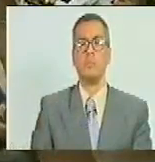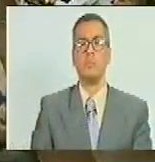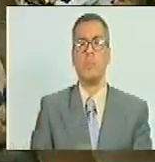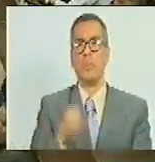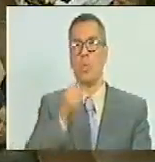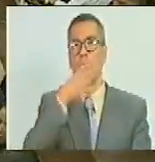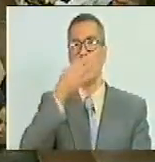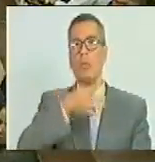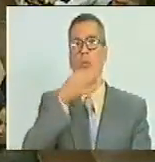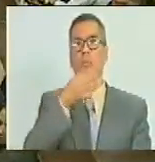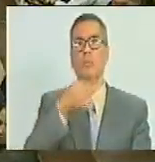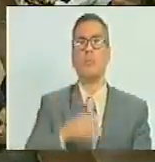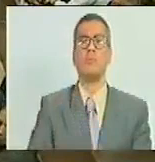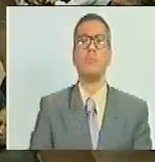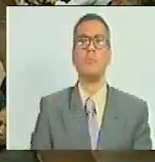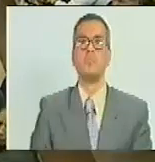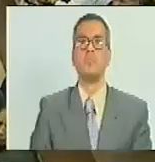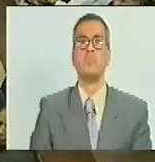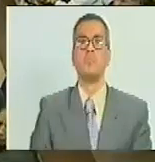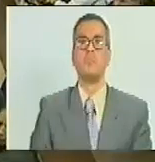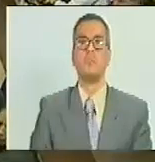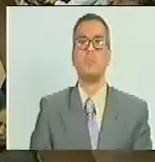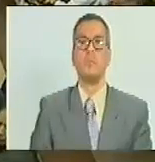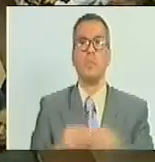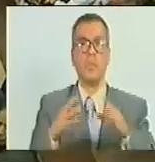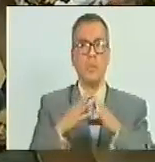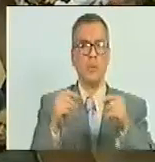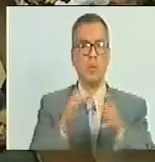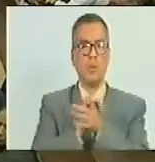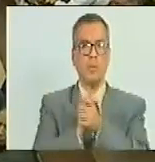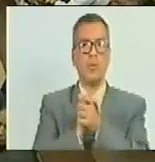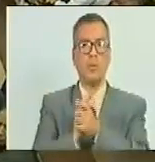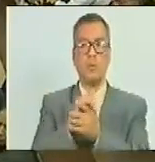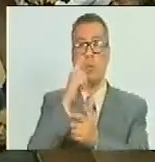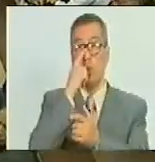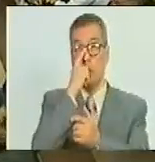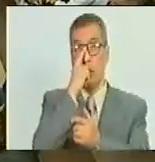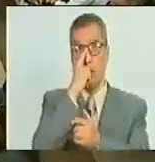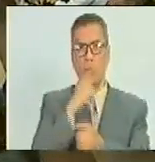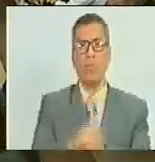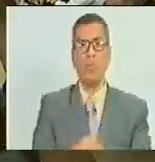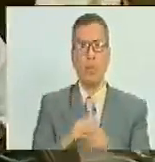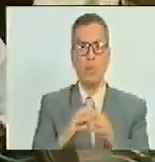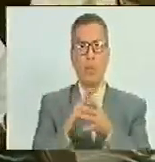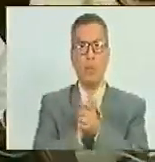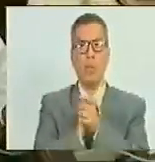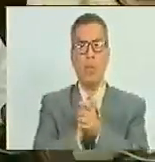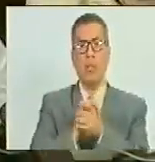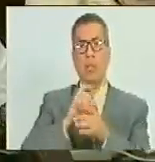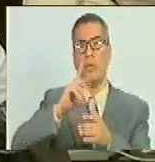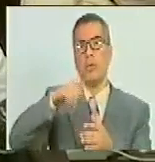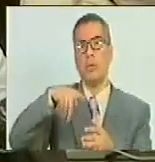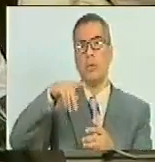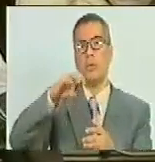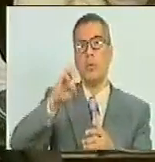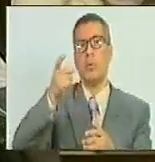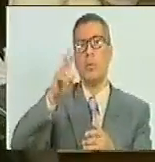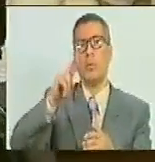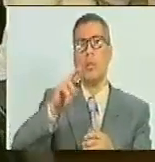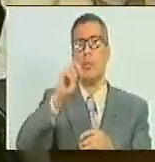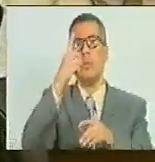Buenas tardes, queridos y queridas compatriotas, compañero Pedro Infante,